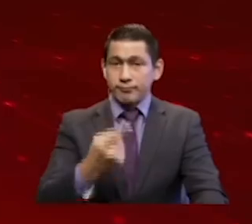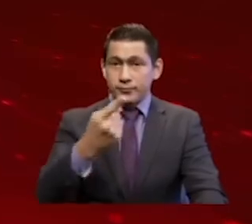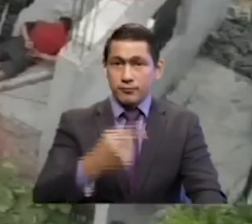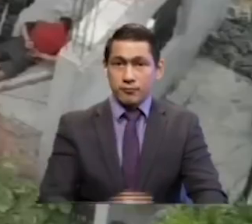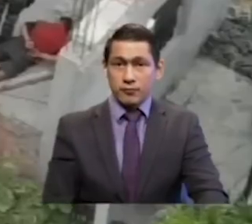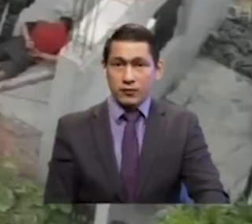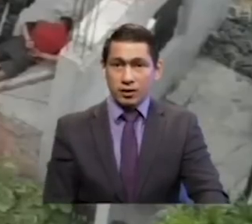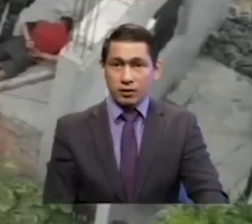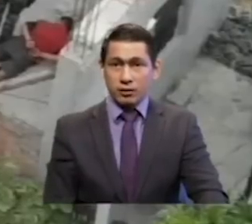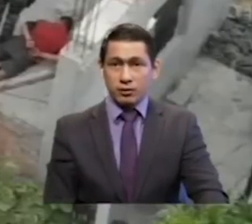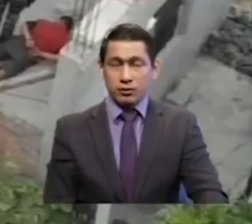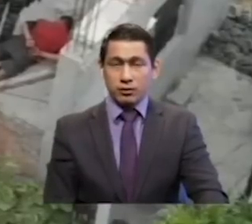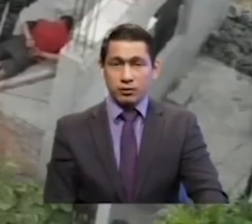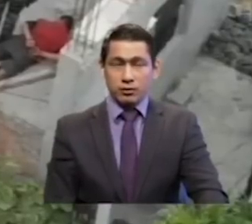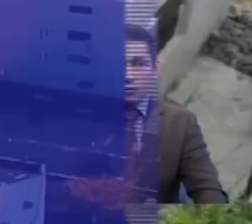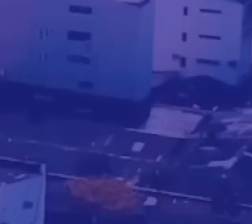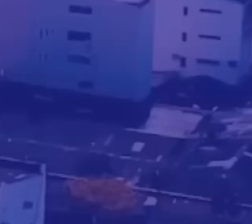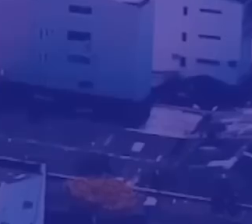Televisión.